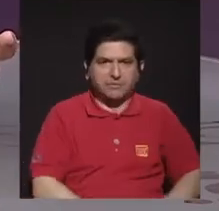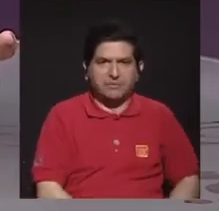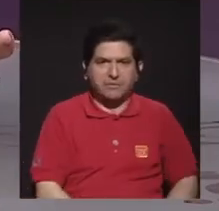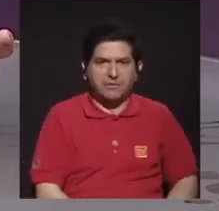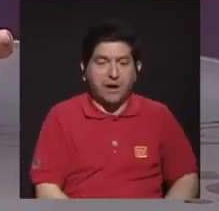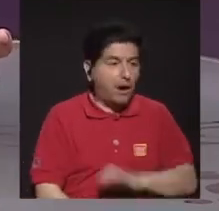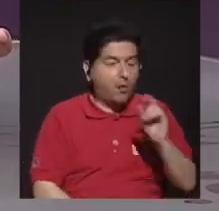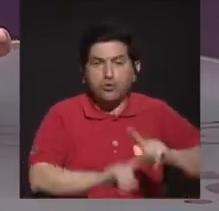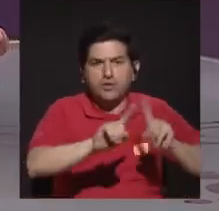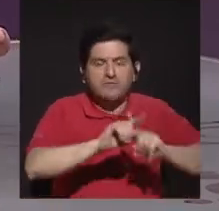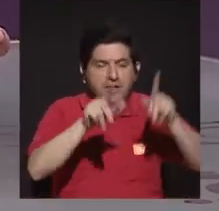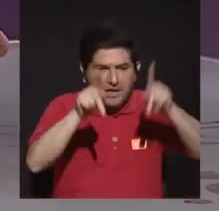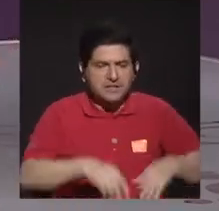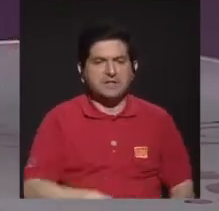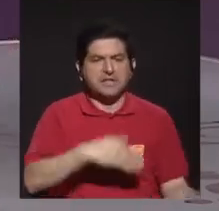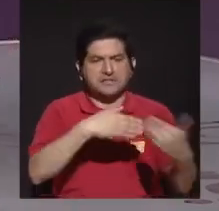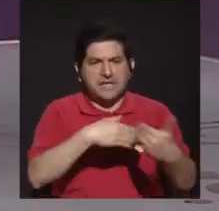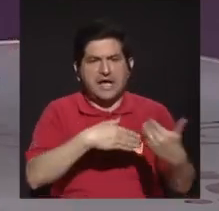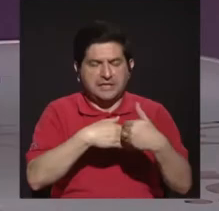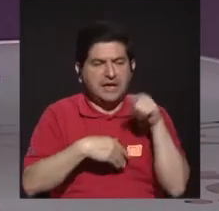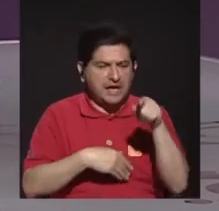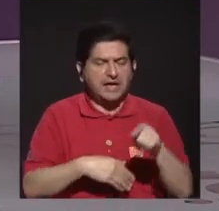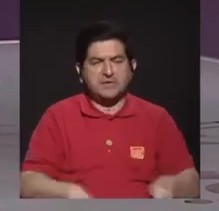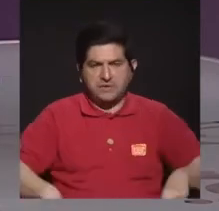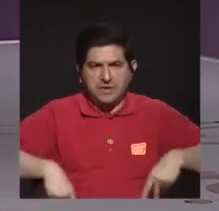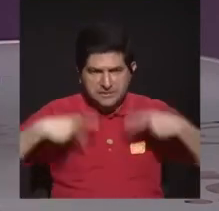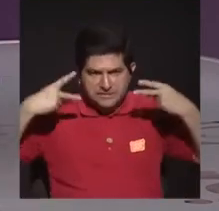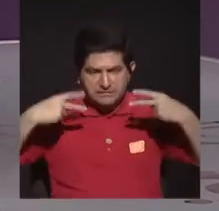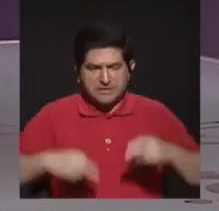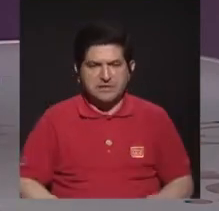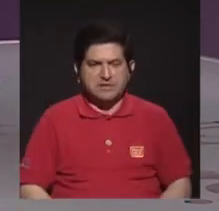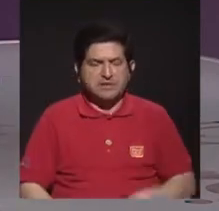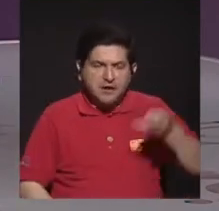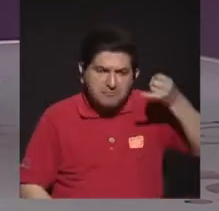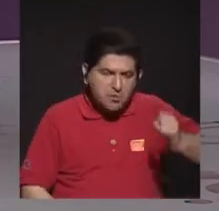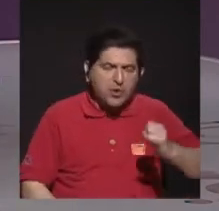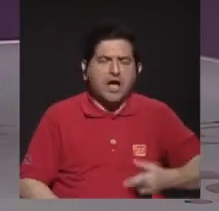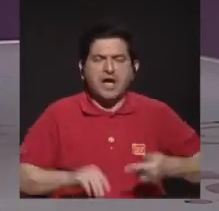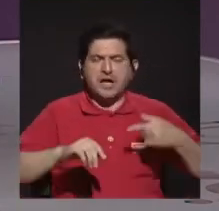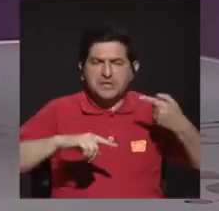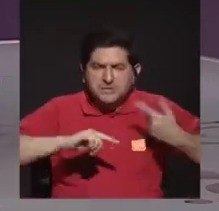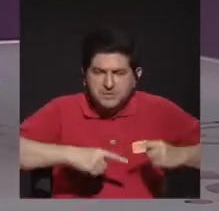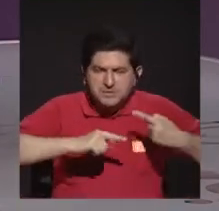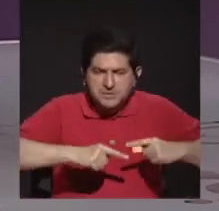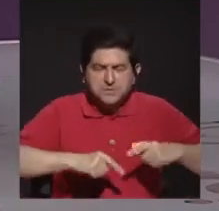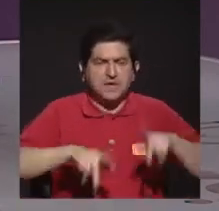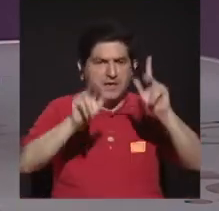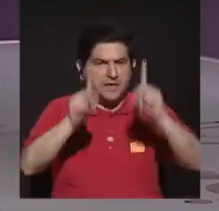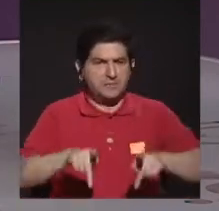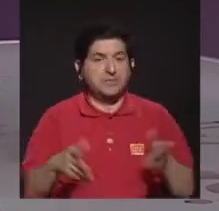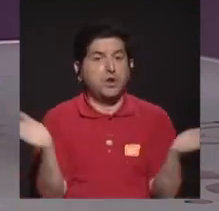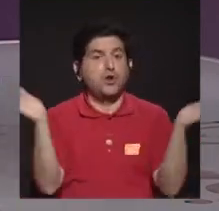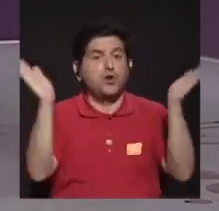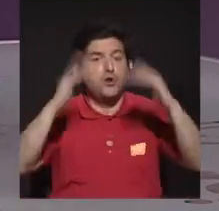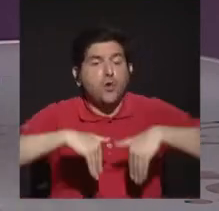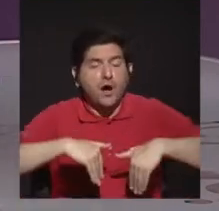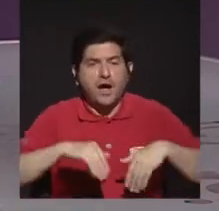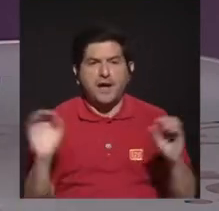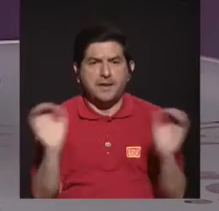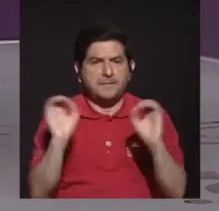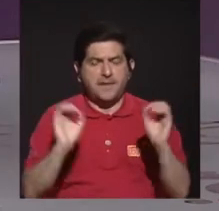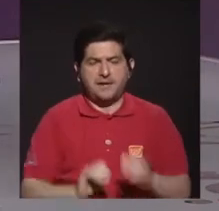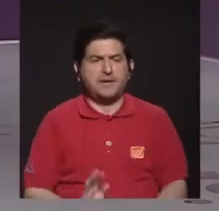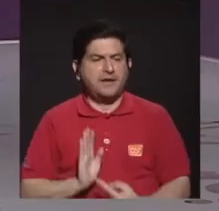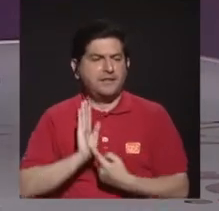que atentaron contra las vidas, que lastimaron, que violaron, que torturaron a estas personas, y no hay una aparición